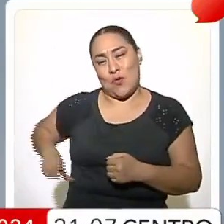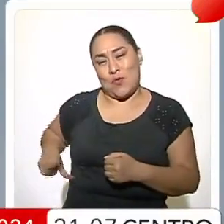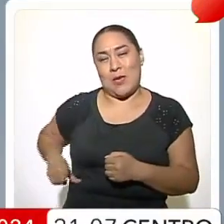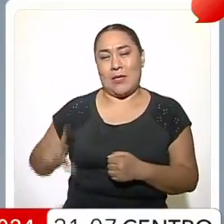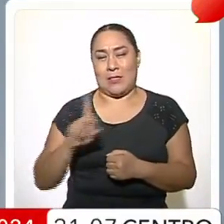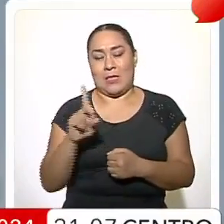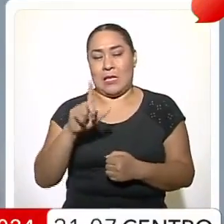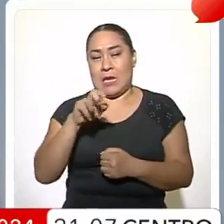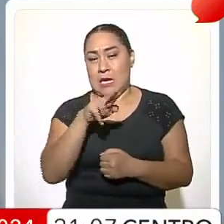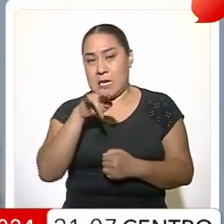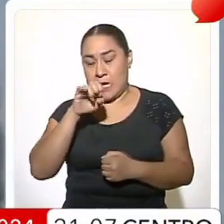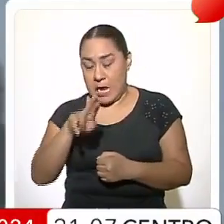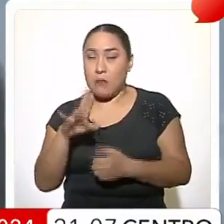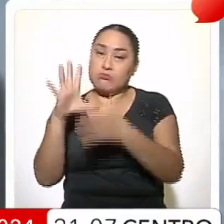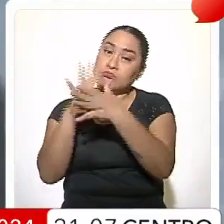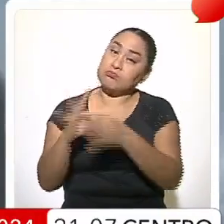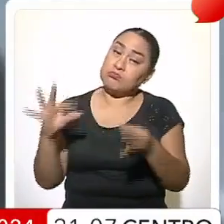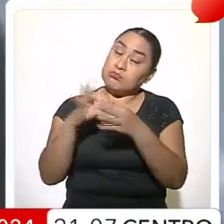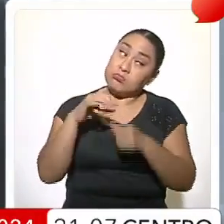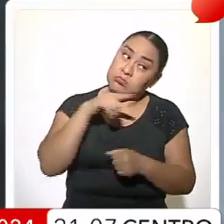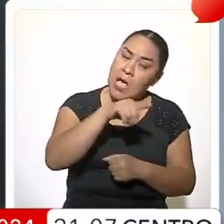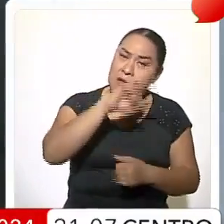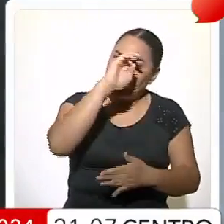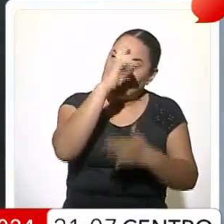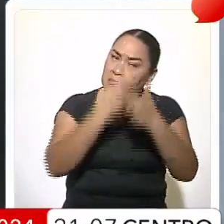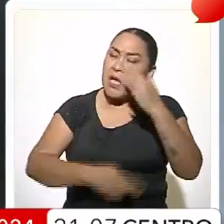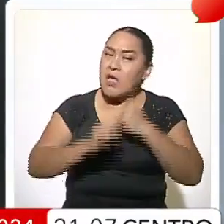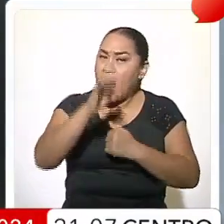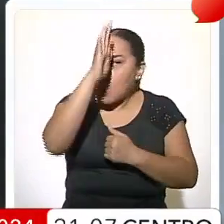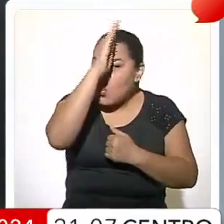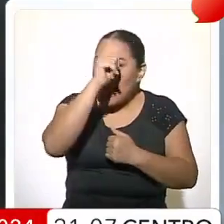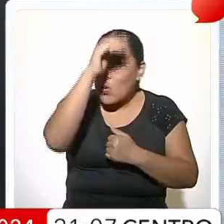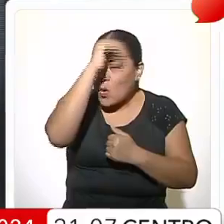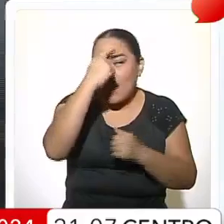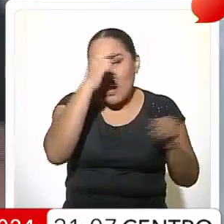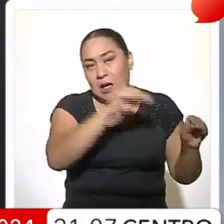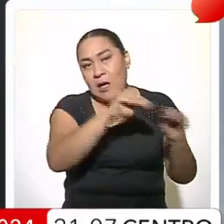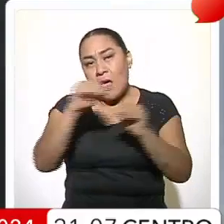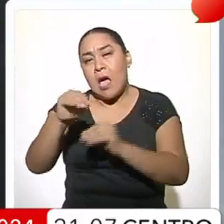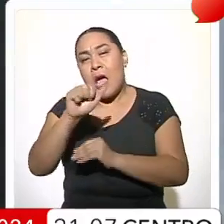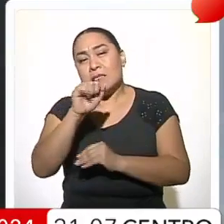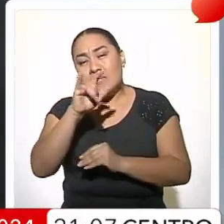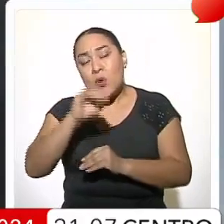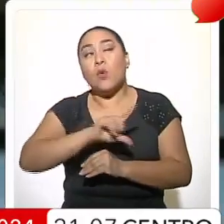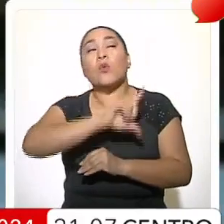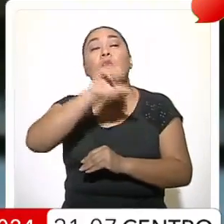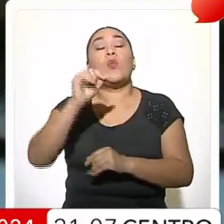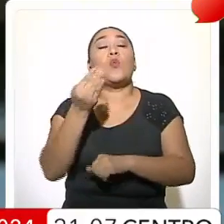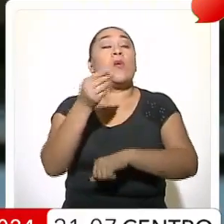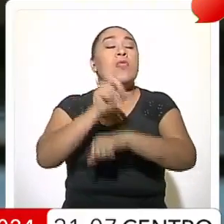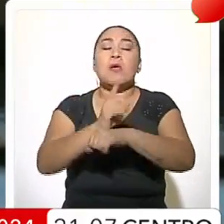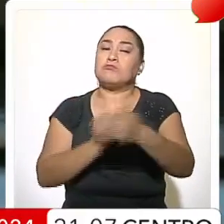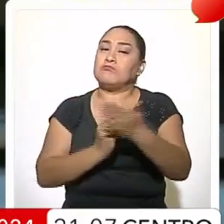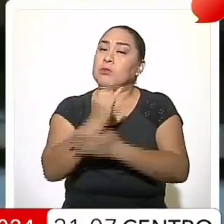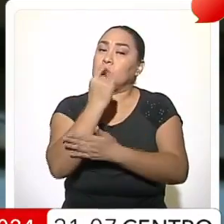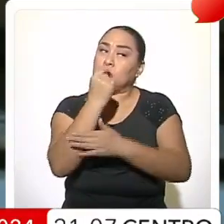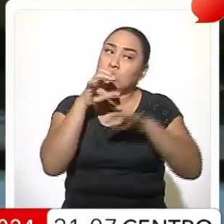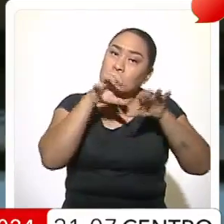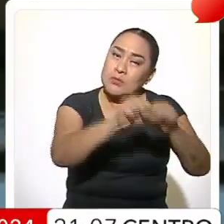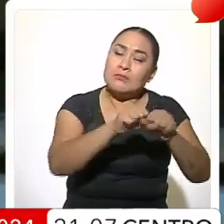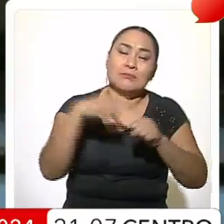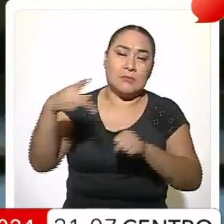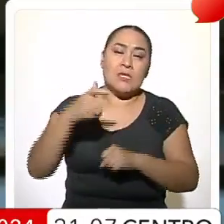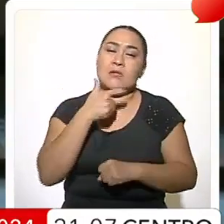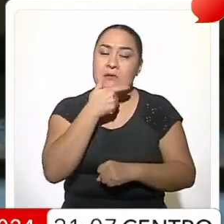Lenín Moreno se argumentó que Assange violó el acuerdo sobre sus condiciones de asilo y 9 días después fue detenido por la policía